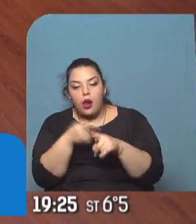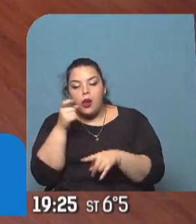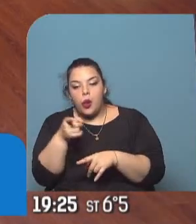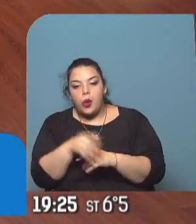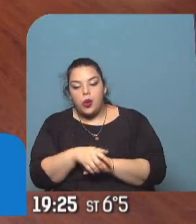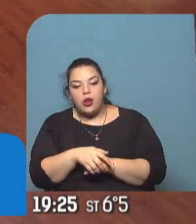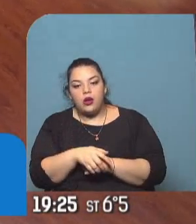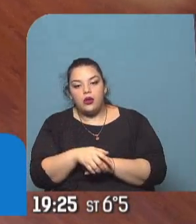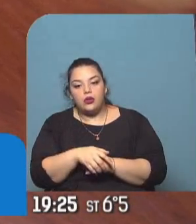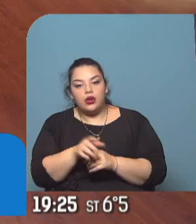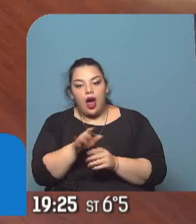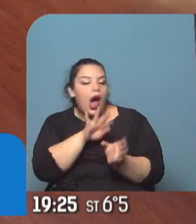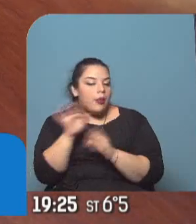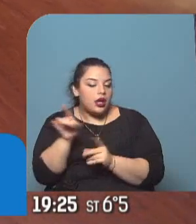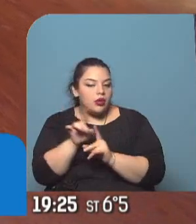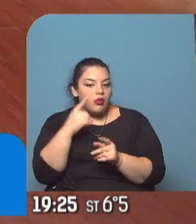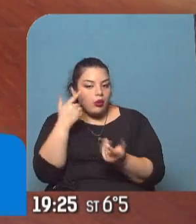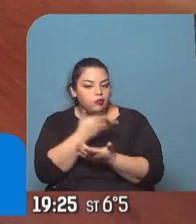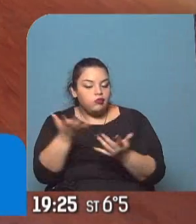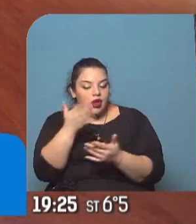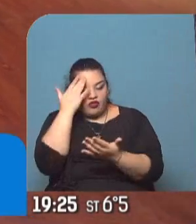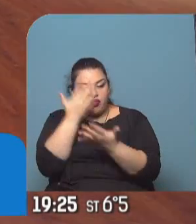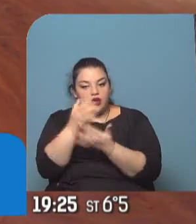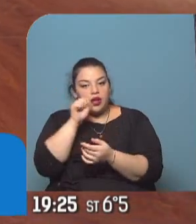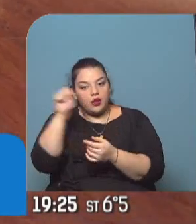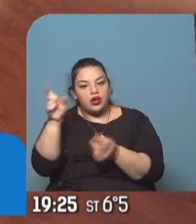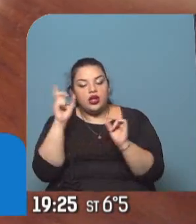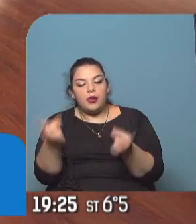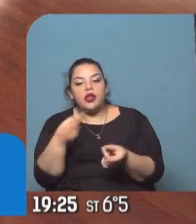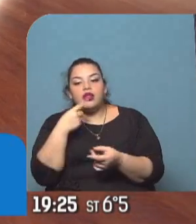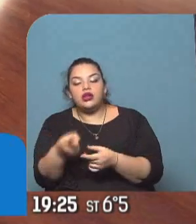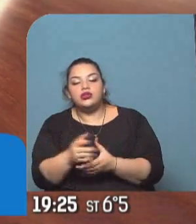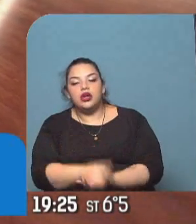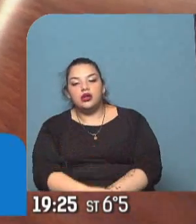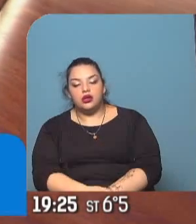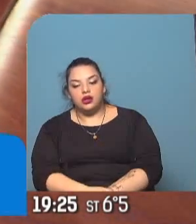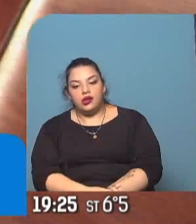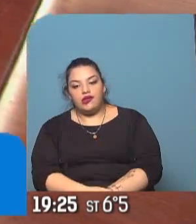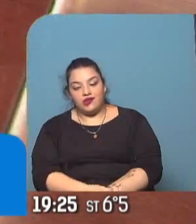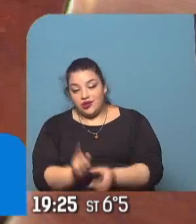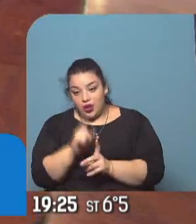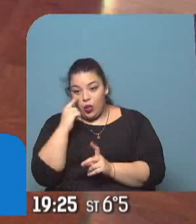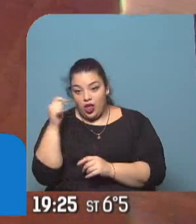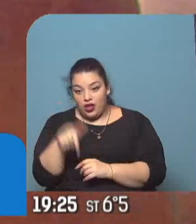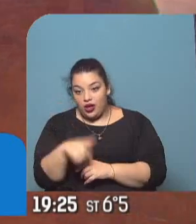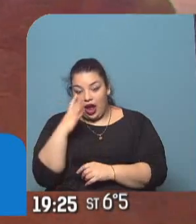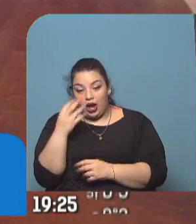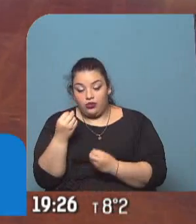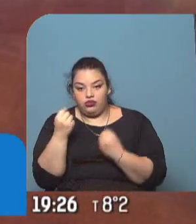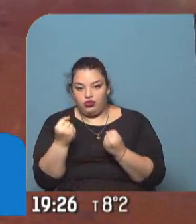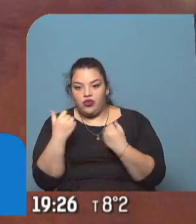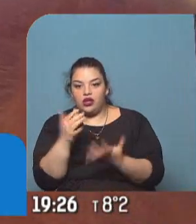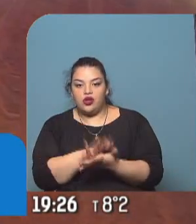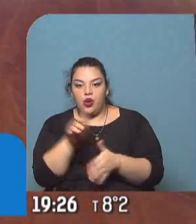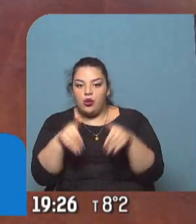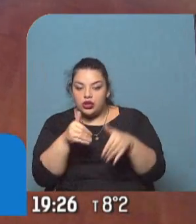esté representado aquí el Frente para la Victoria y Cambiemos señala lo que fue el día de hoy, algo muy transversal en cuanto a la votación,